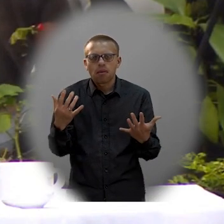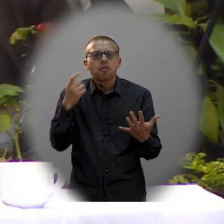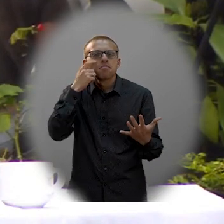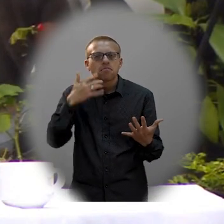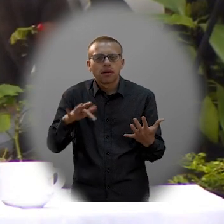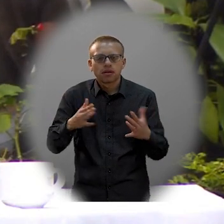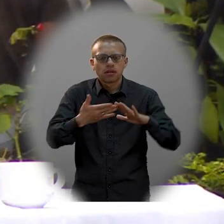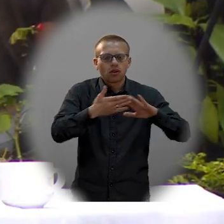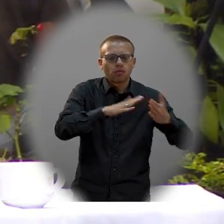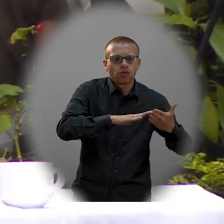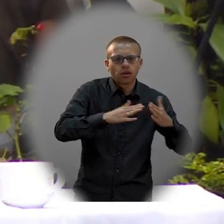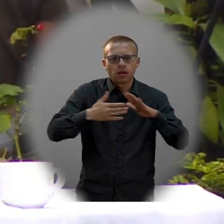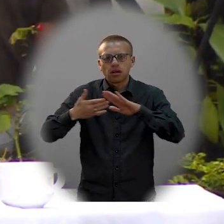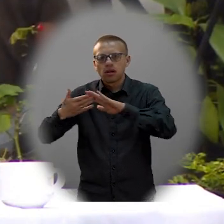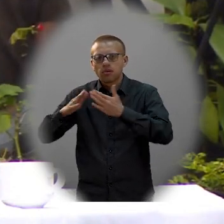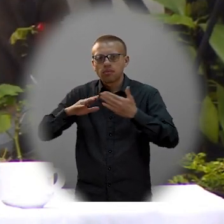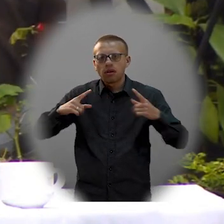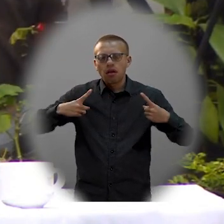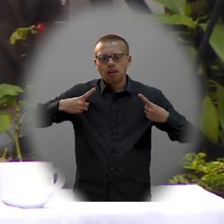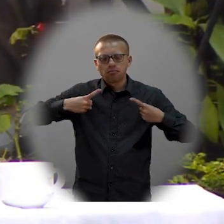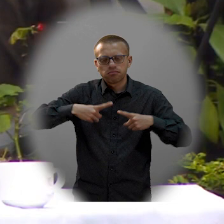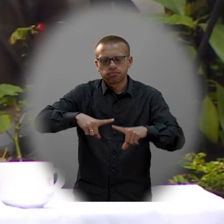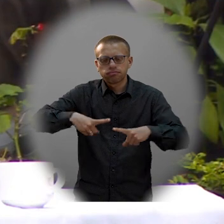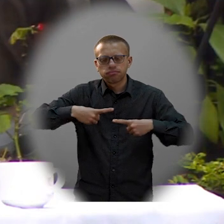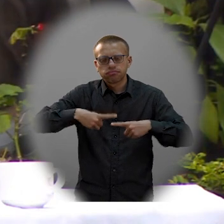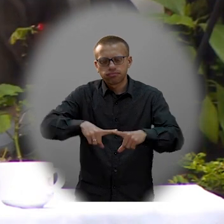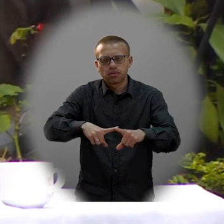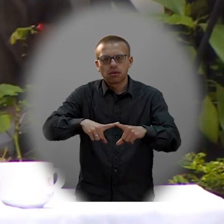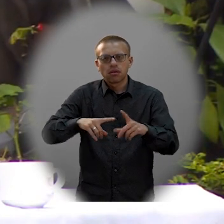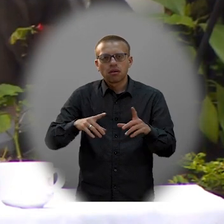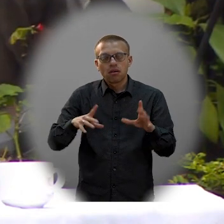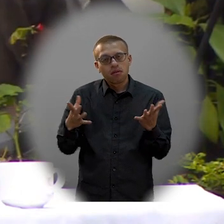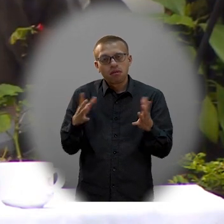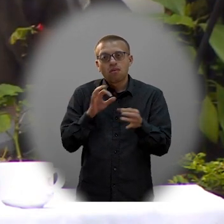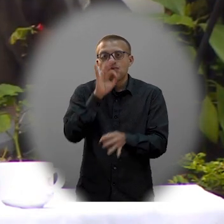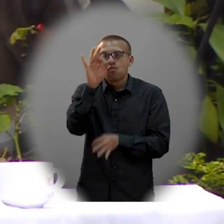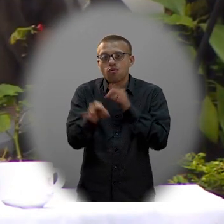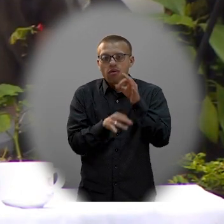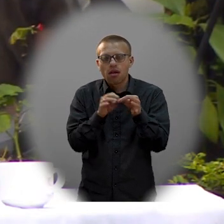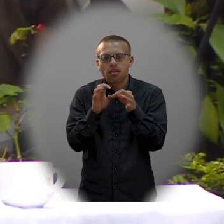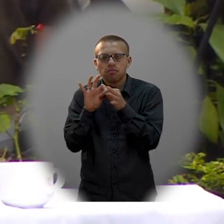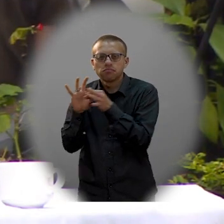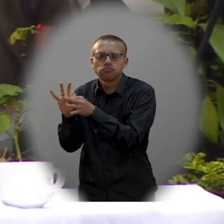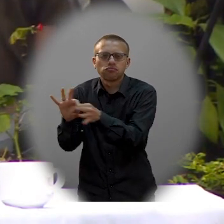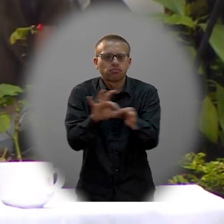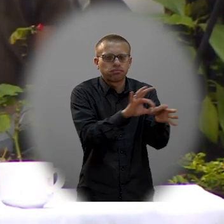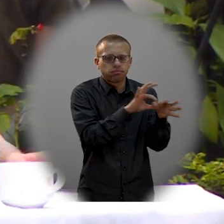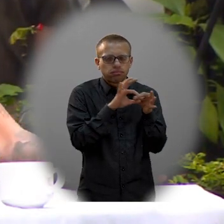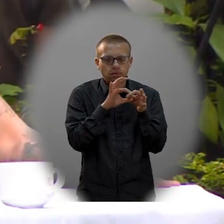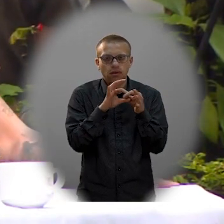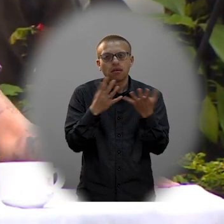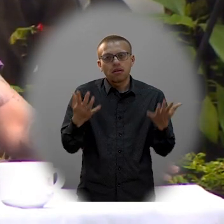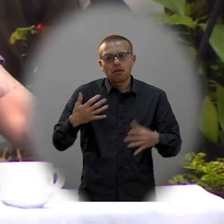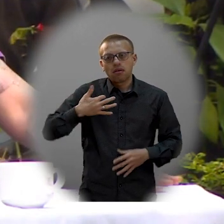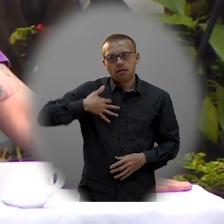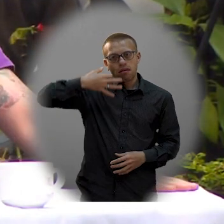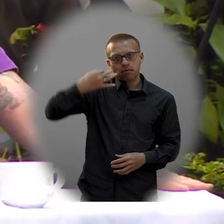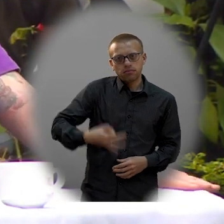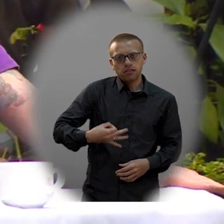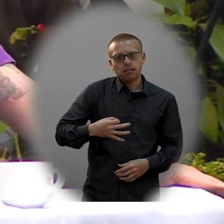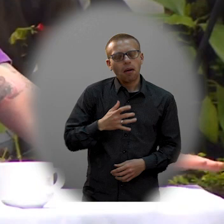la comunidad. Y desde esa perspectiva, el cuidado nos sitúa, digamos, en otro escenario, porque no es la ética de los